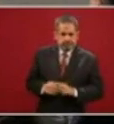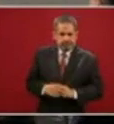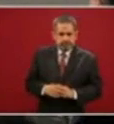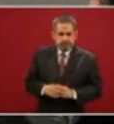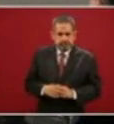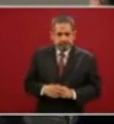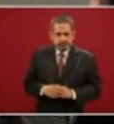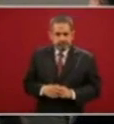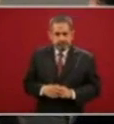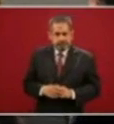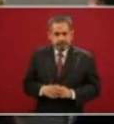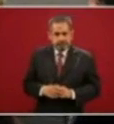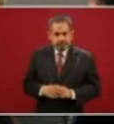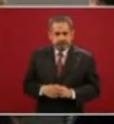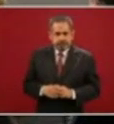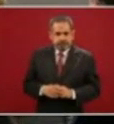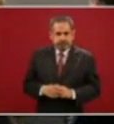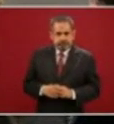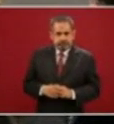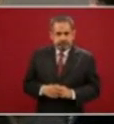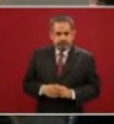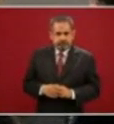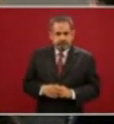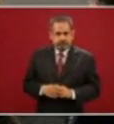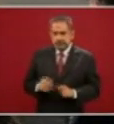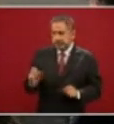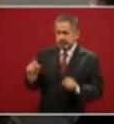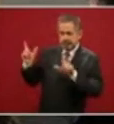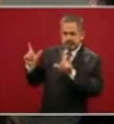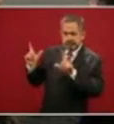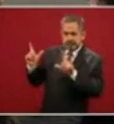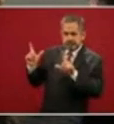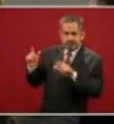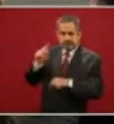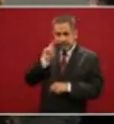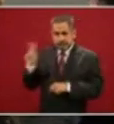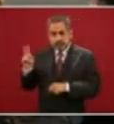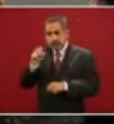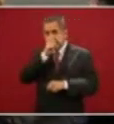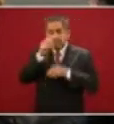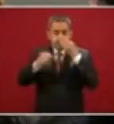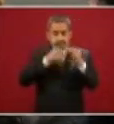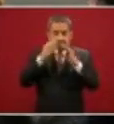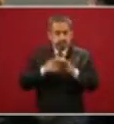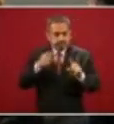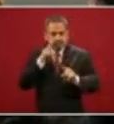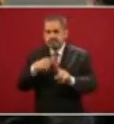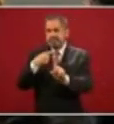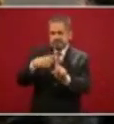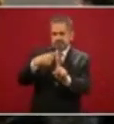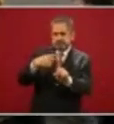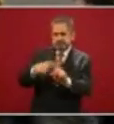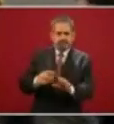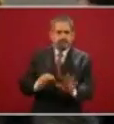le voy a… la siguiente, por favor. Les voy a compartir esta noticia que nos parece positiva y que ha